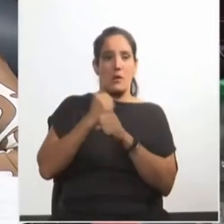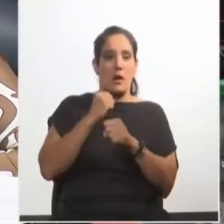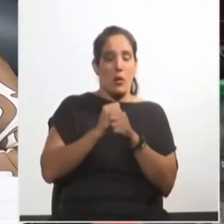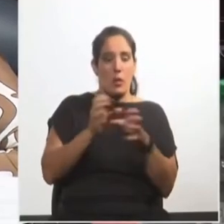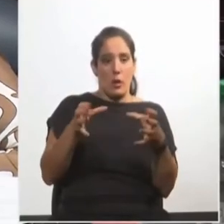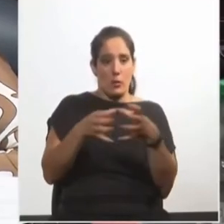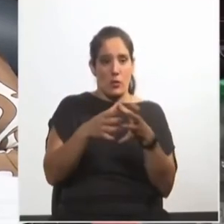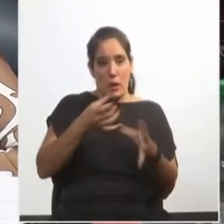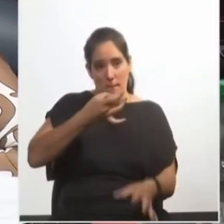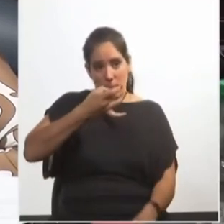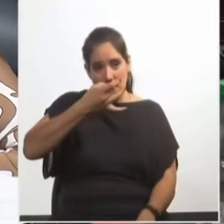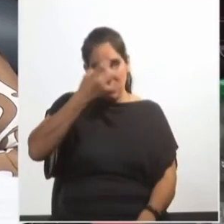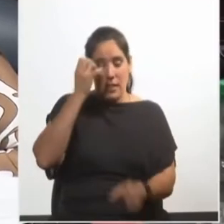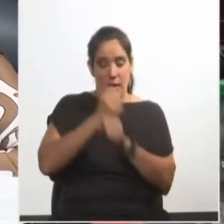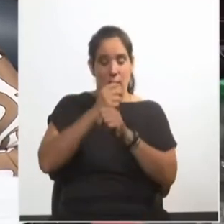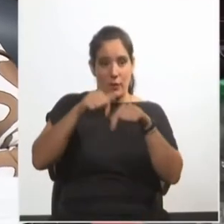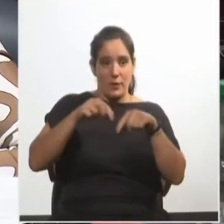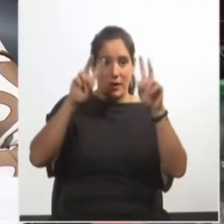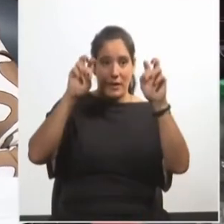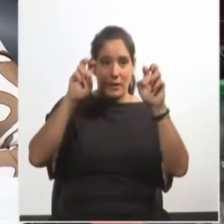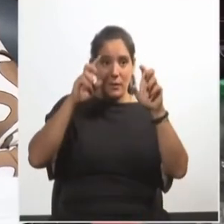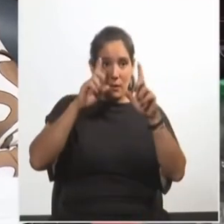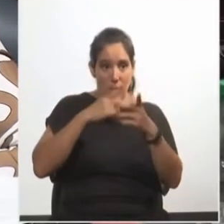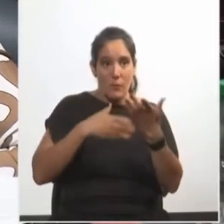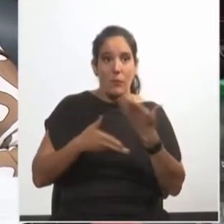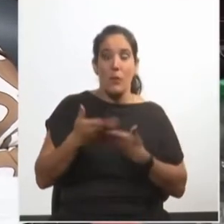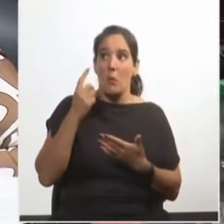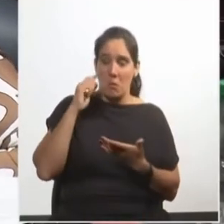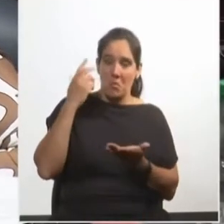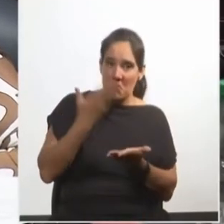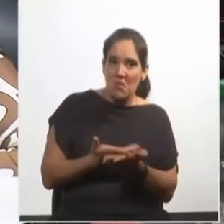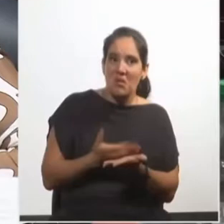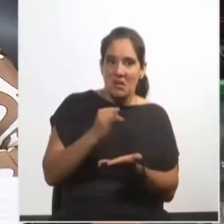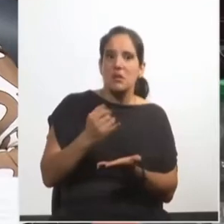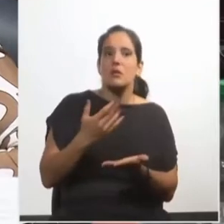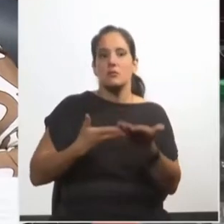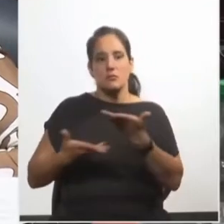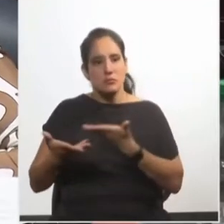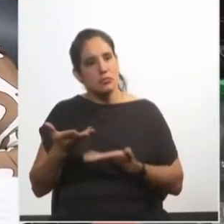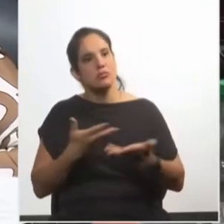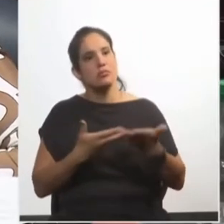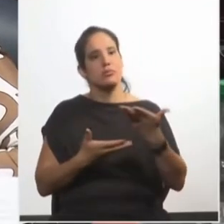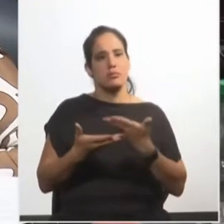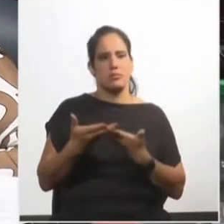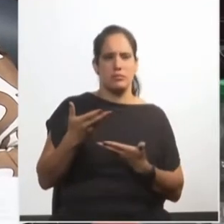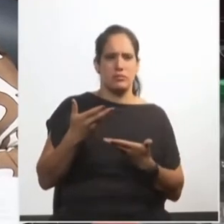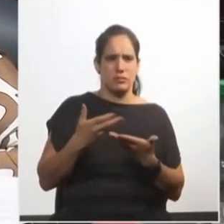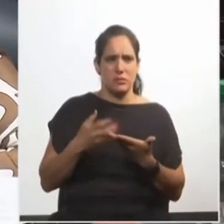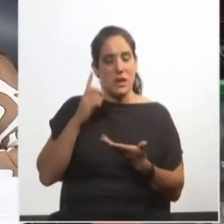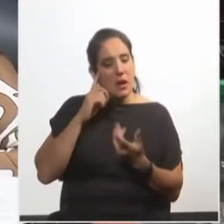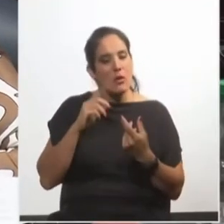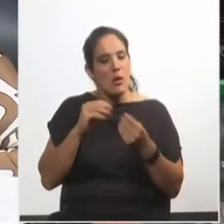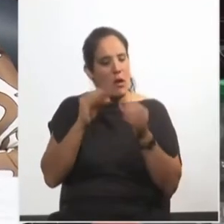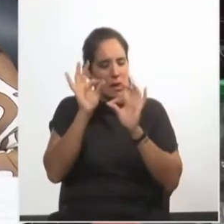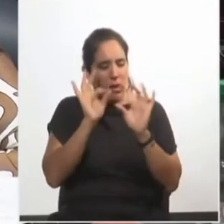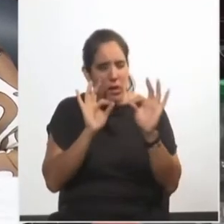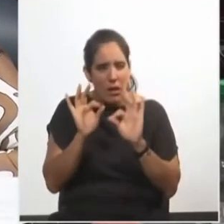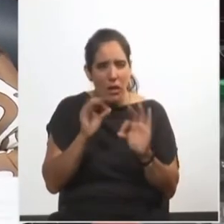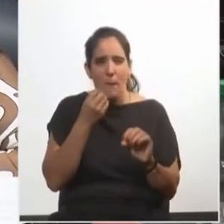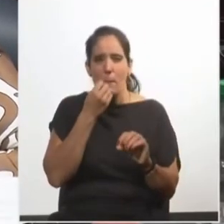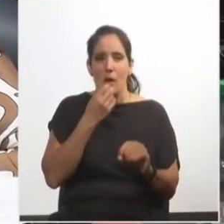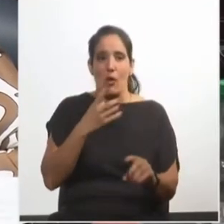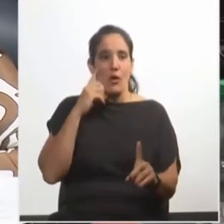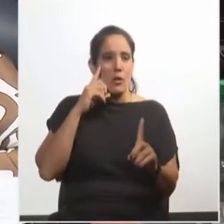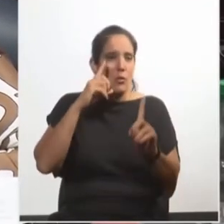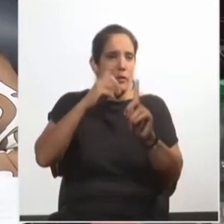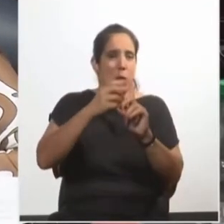comisión especial que trabajó este tema, manejaba propuestas y diseños mucho más ambiciosos con miras a